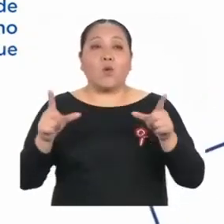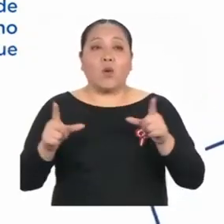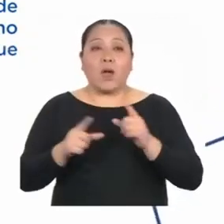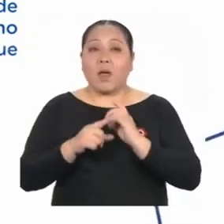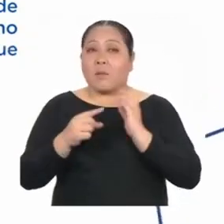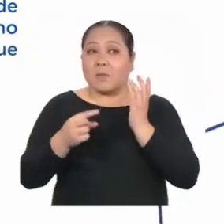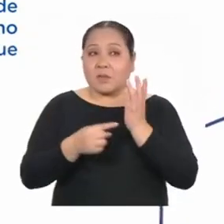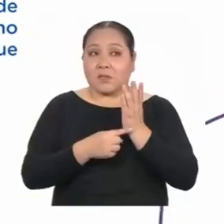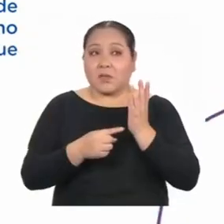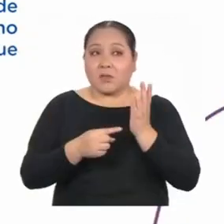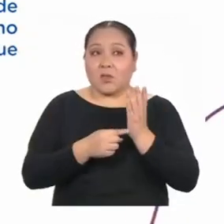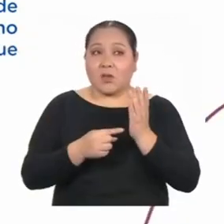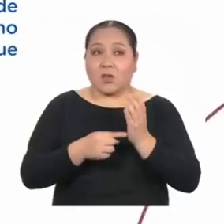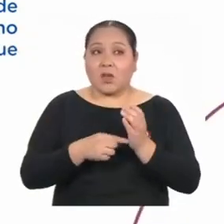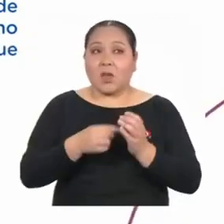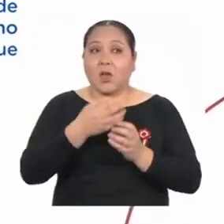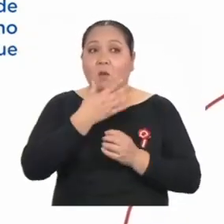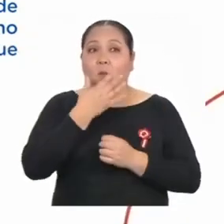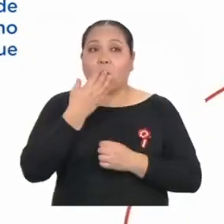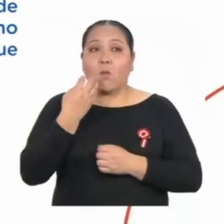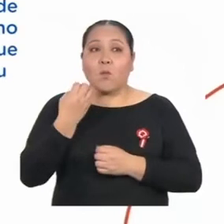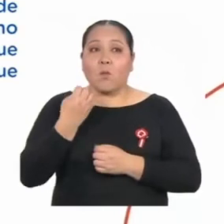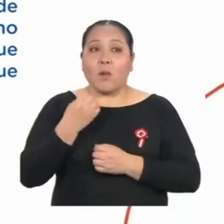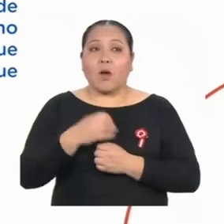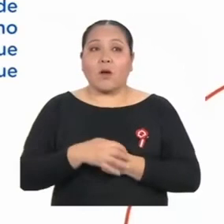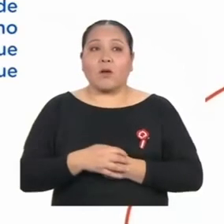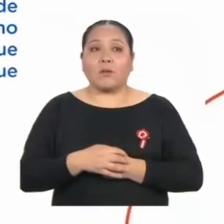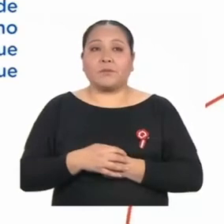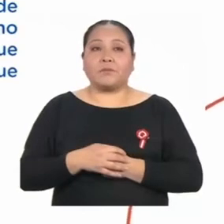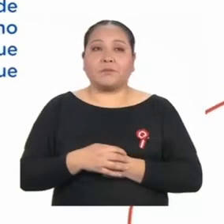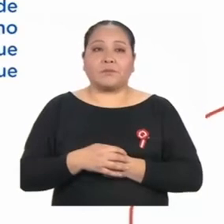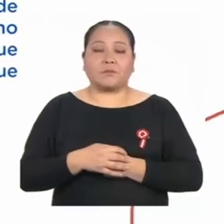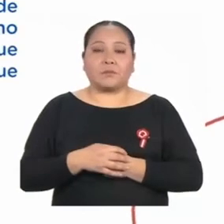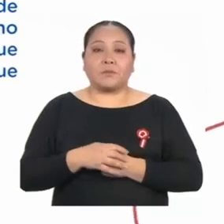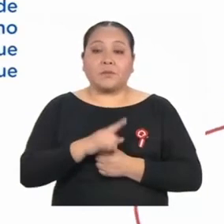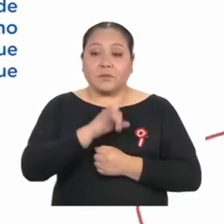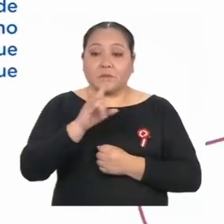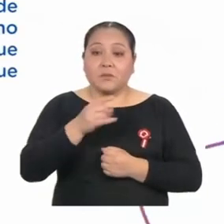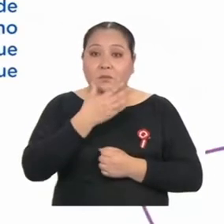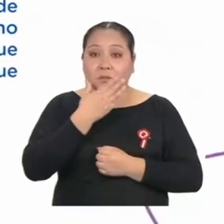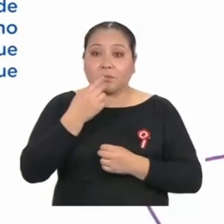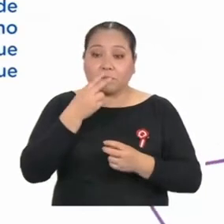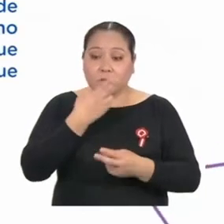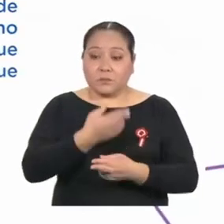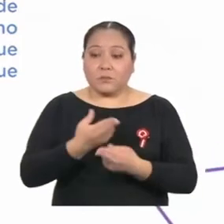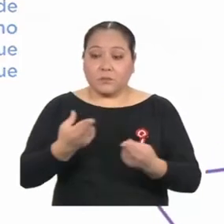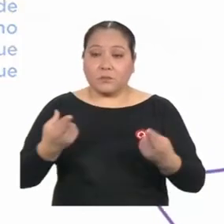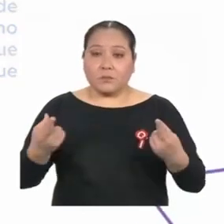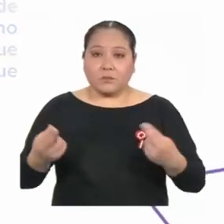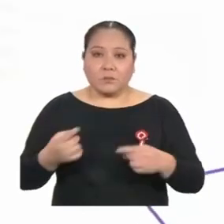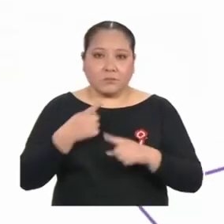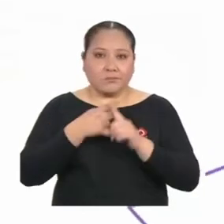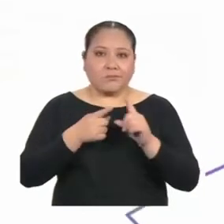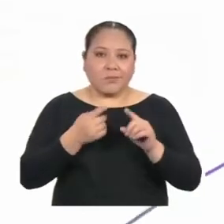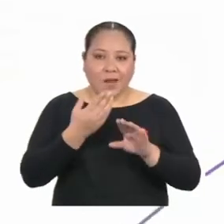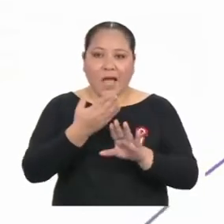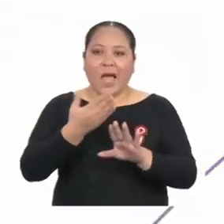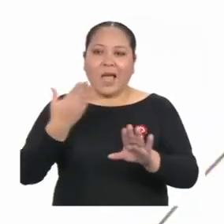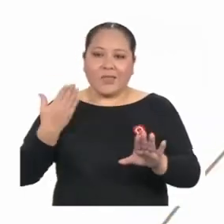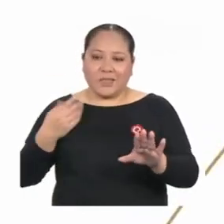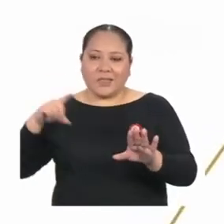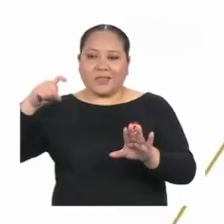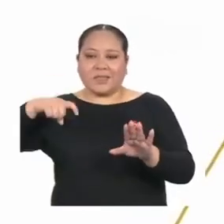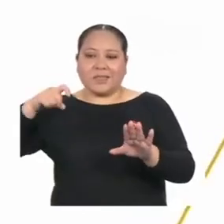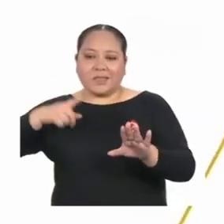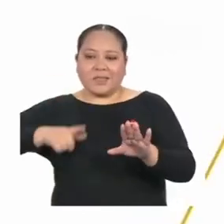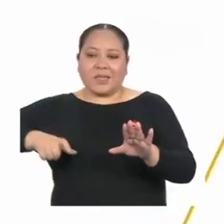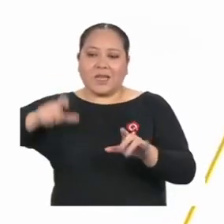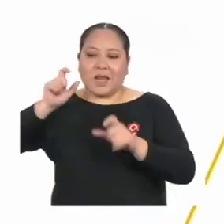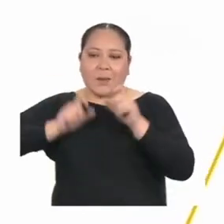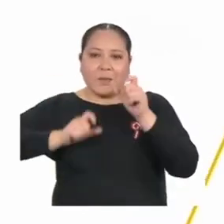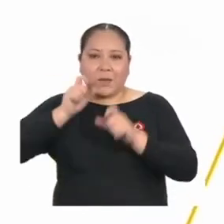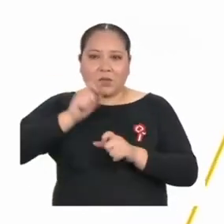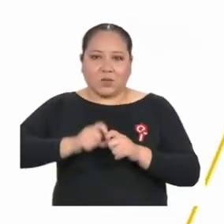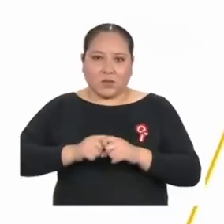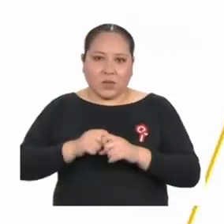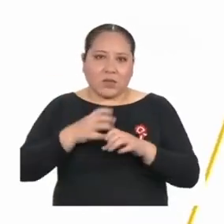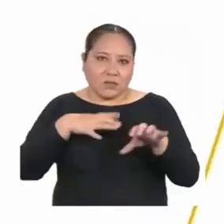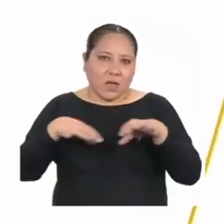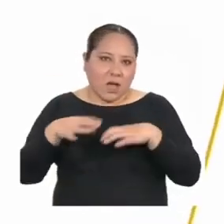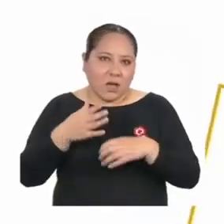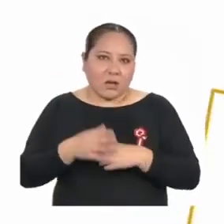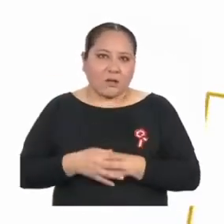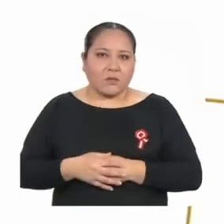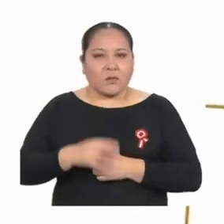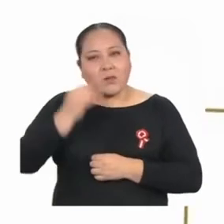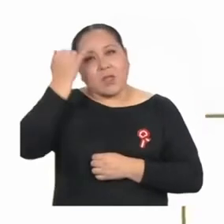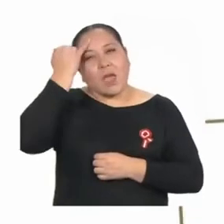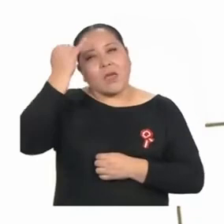recursos. Pero sé que eso no sucederá sin que nosotros hagamos algo. Una idea para el futuro. Esta